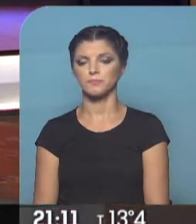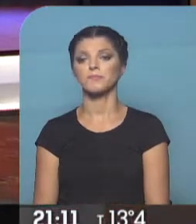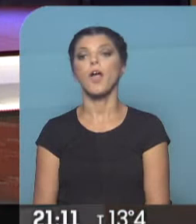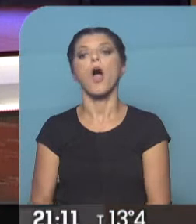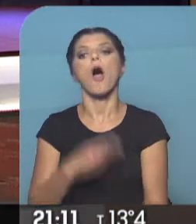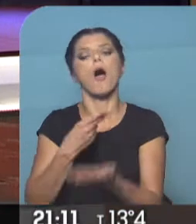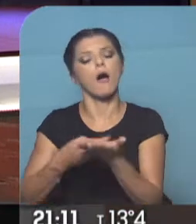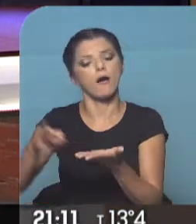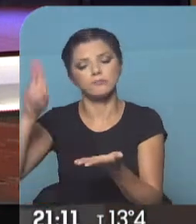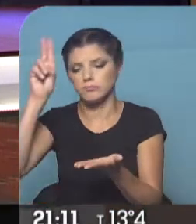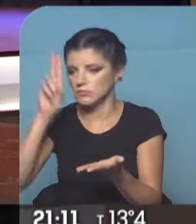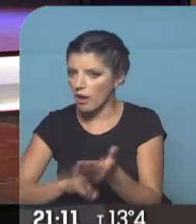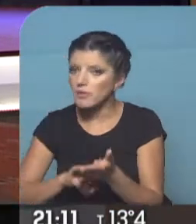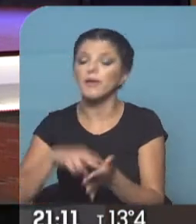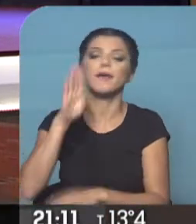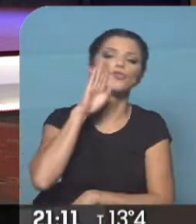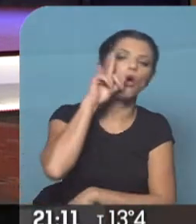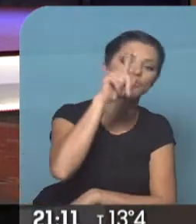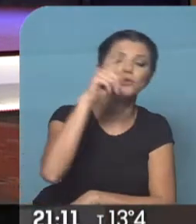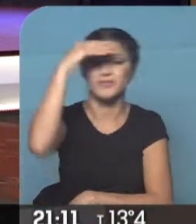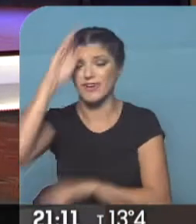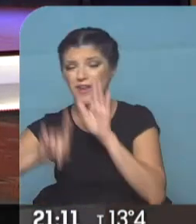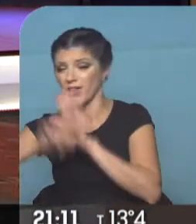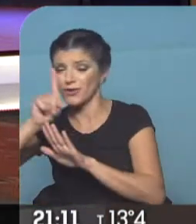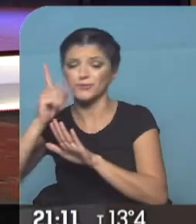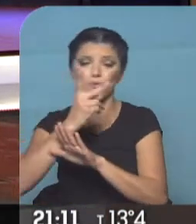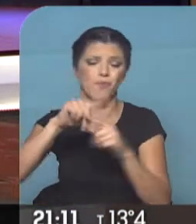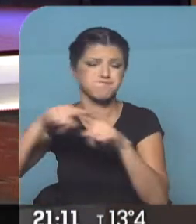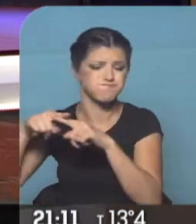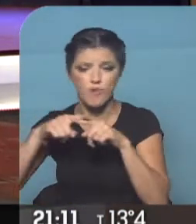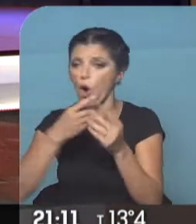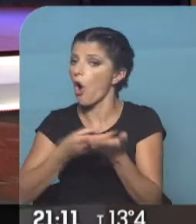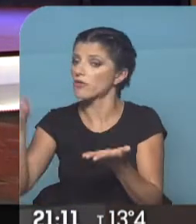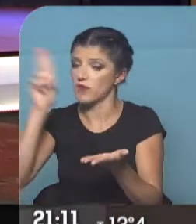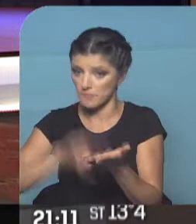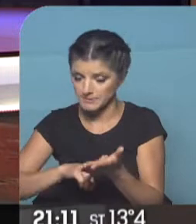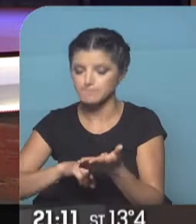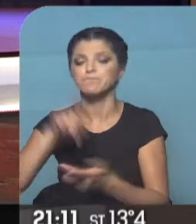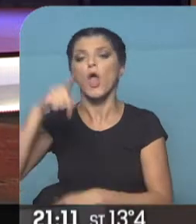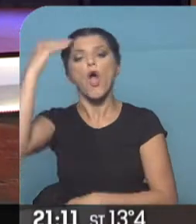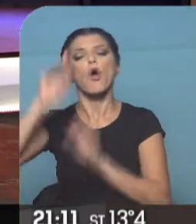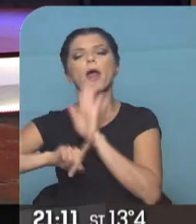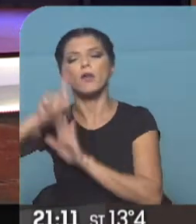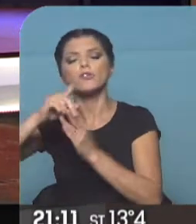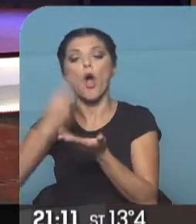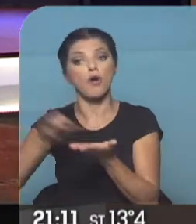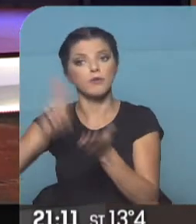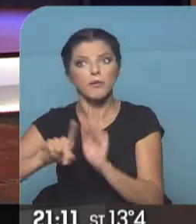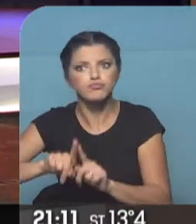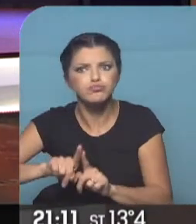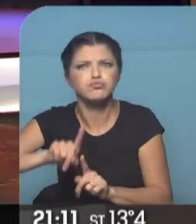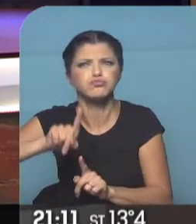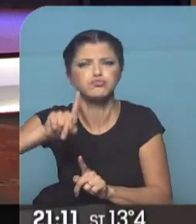Otra vez crece la tensión entre Estados Unidos y Corea del Norte porque hubo un nuevo lanzamiento de un misil. La misión del propio país